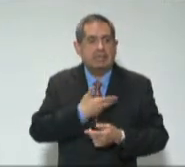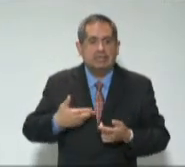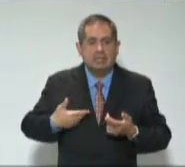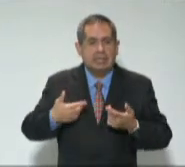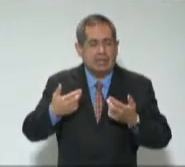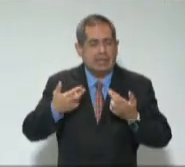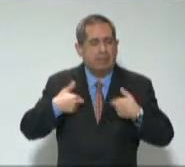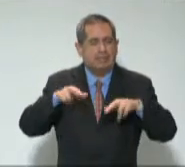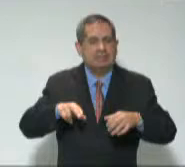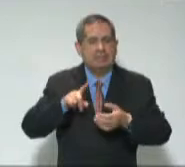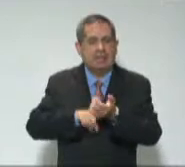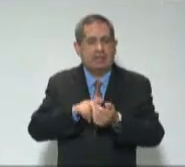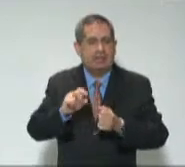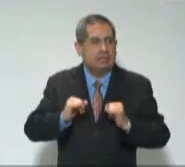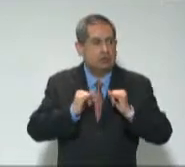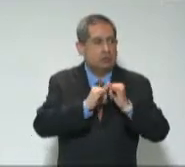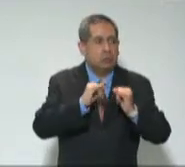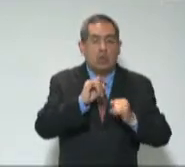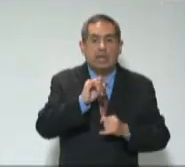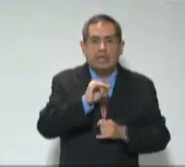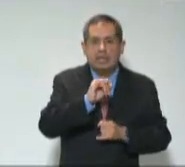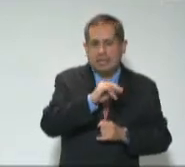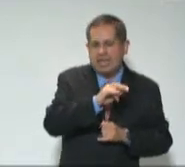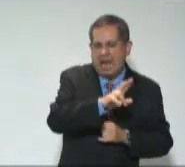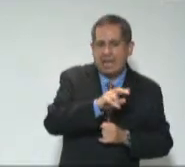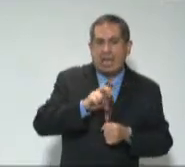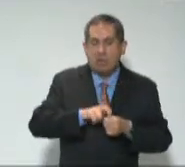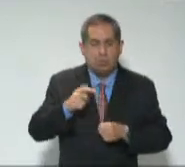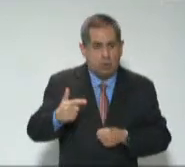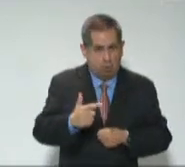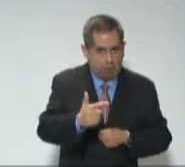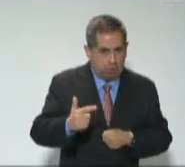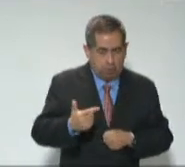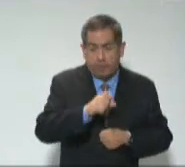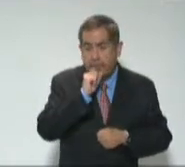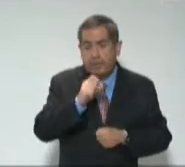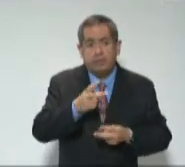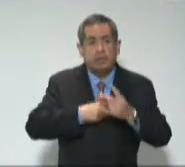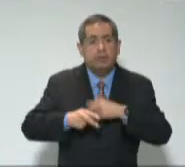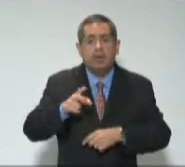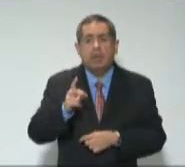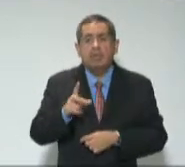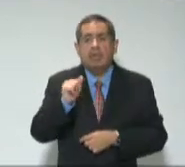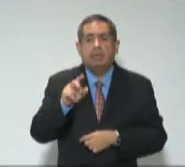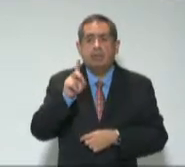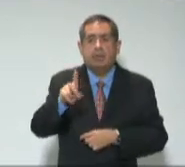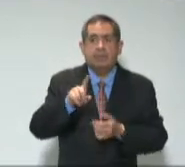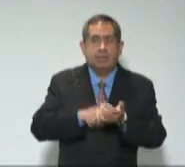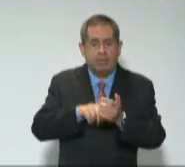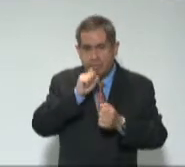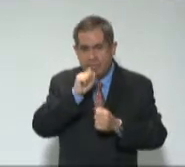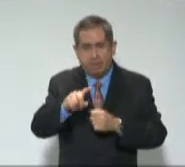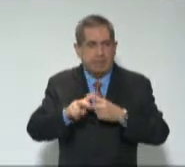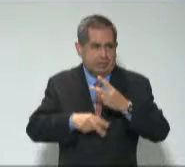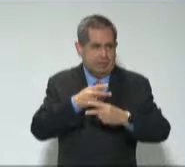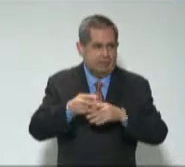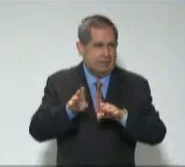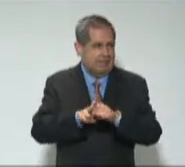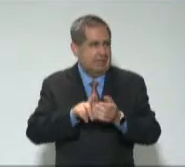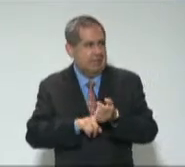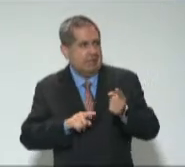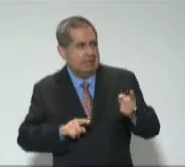Guanajuato Muchas gracias comisionada y destaco también la presencia de Don David Menchaca también tamb quien